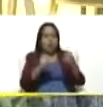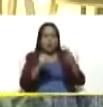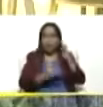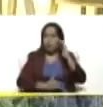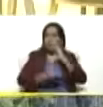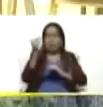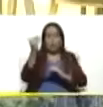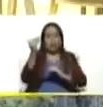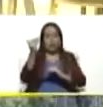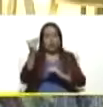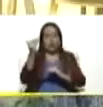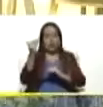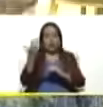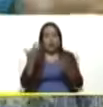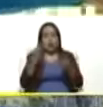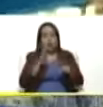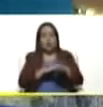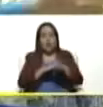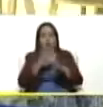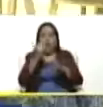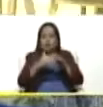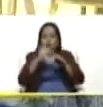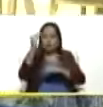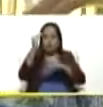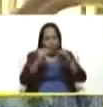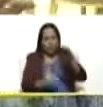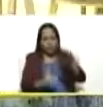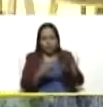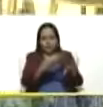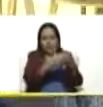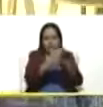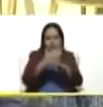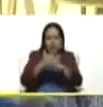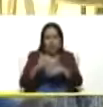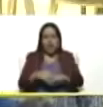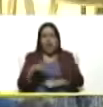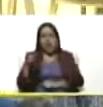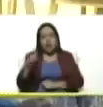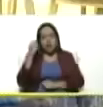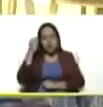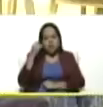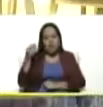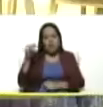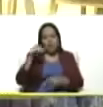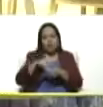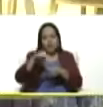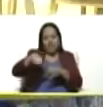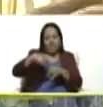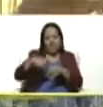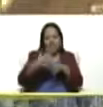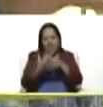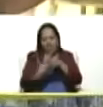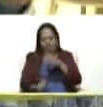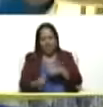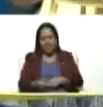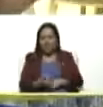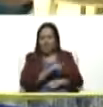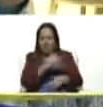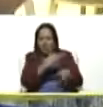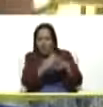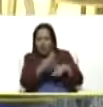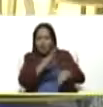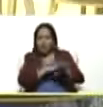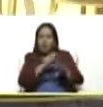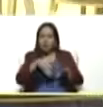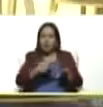extraordinario, por lo alto o por lo bajo, se descarta. Se descarta. Ah, yo creía que se vuelve a colar. No, no, se descarta. Se descarta porque puede haber